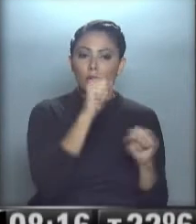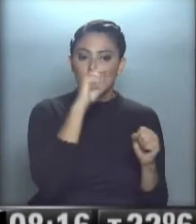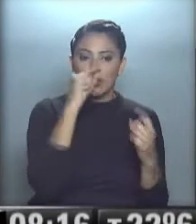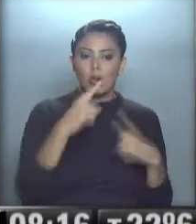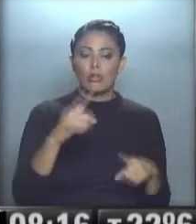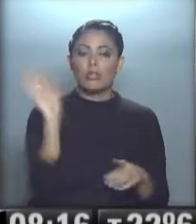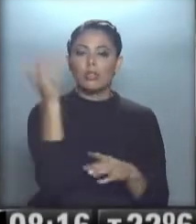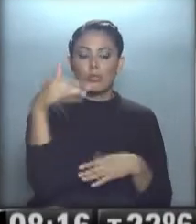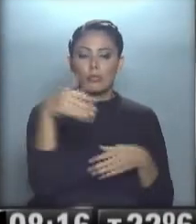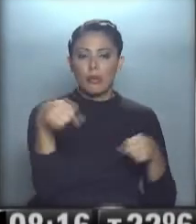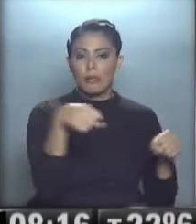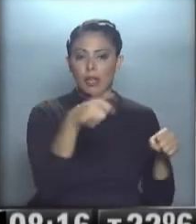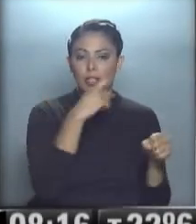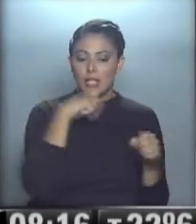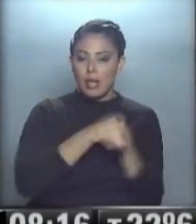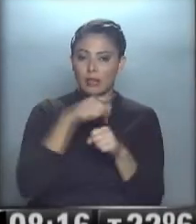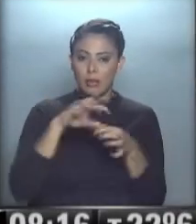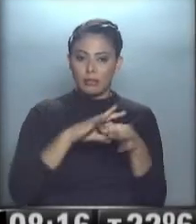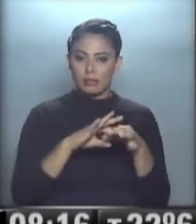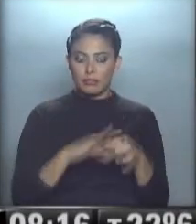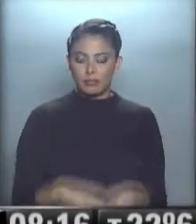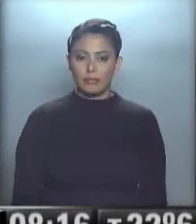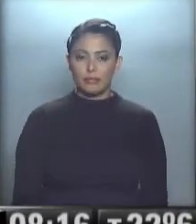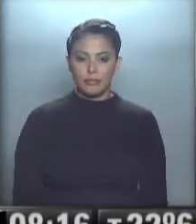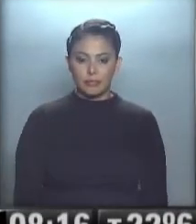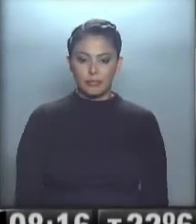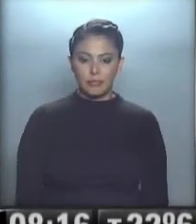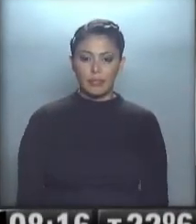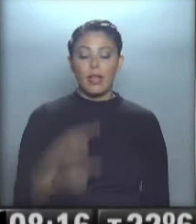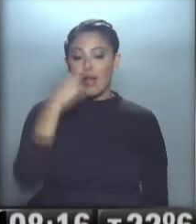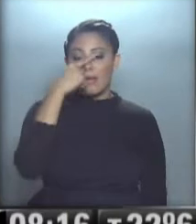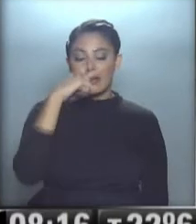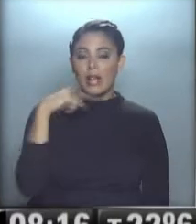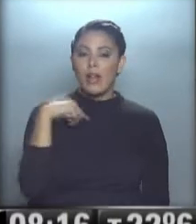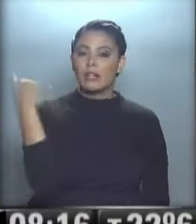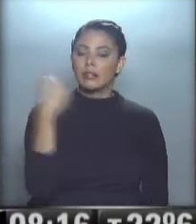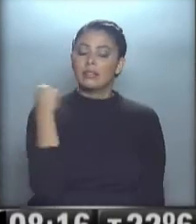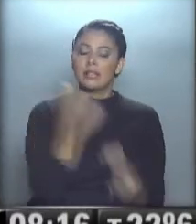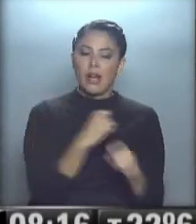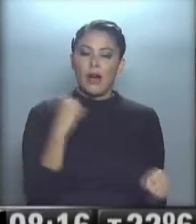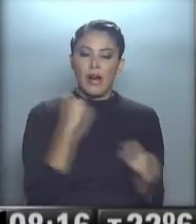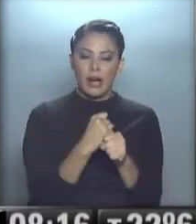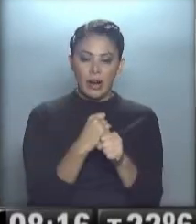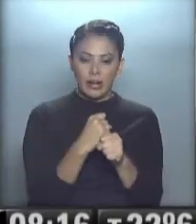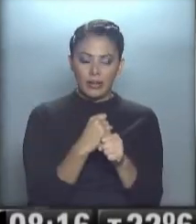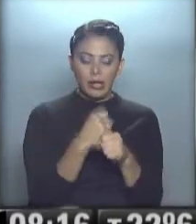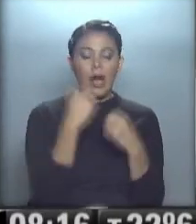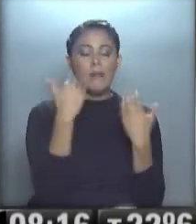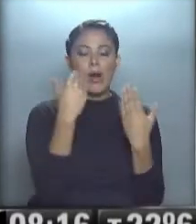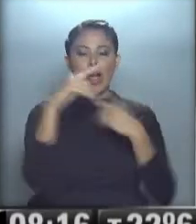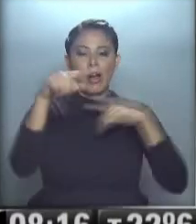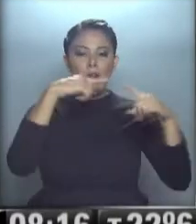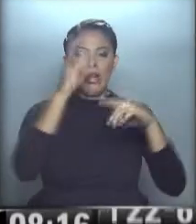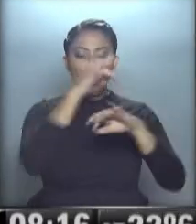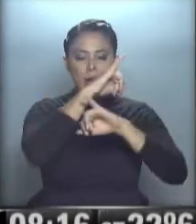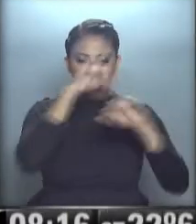de supermercados adheridos. Y en definitiva, lo que estamos trabajando es precisamente para coordinar esta